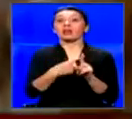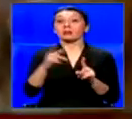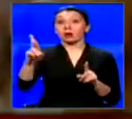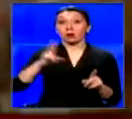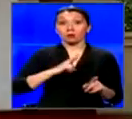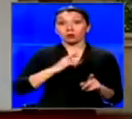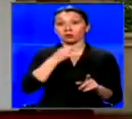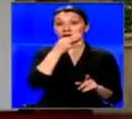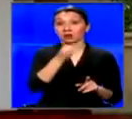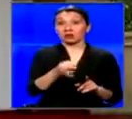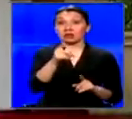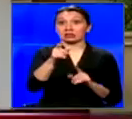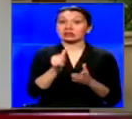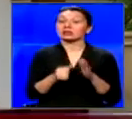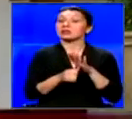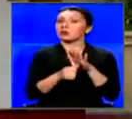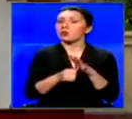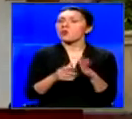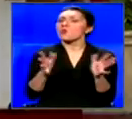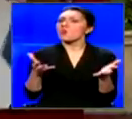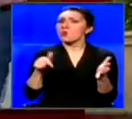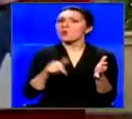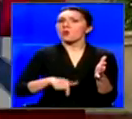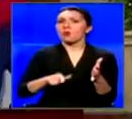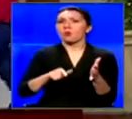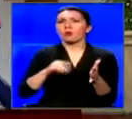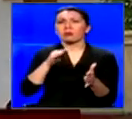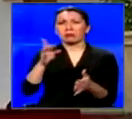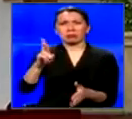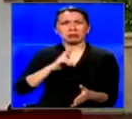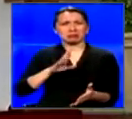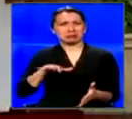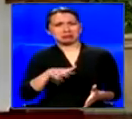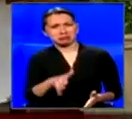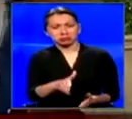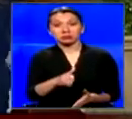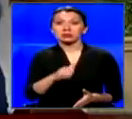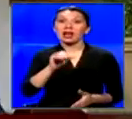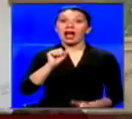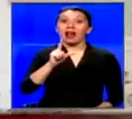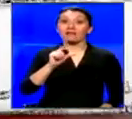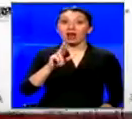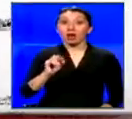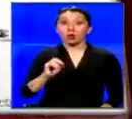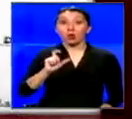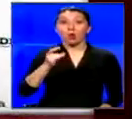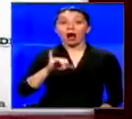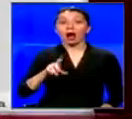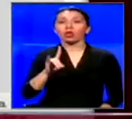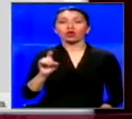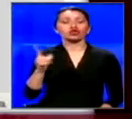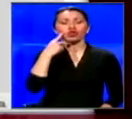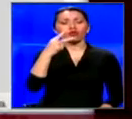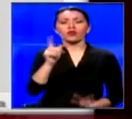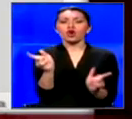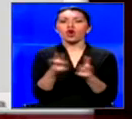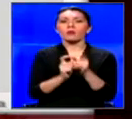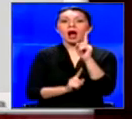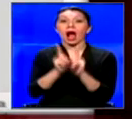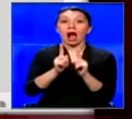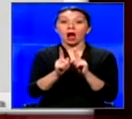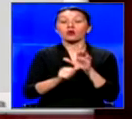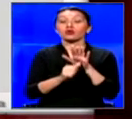que le entregaron a la concejal es increíble por lo burda. El concejal Álvaro Guajardo solo indica que visto en comisión, algunos